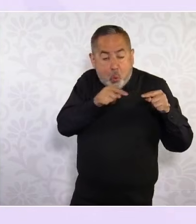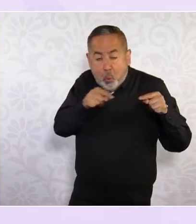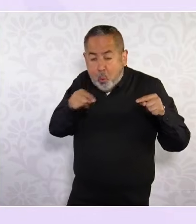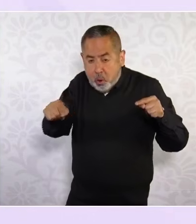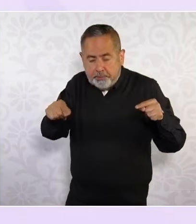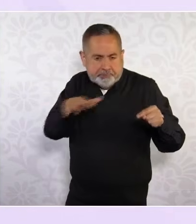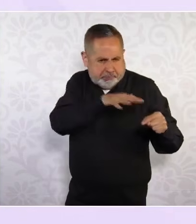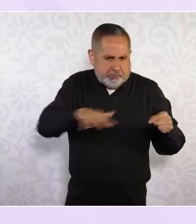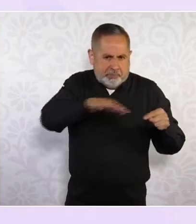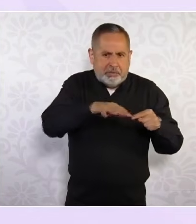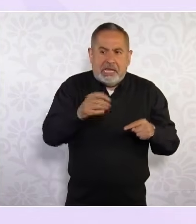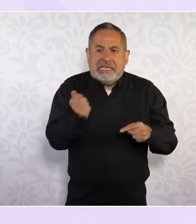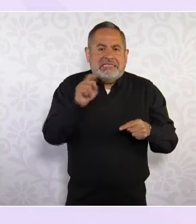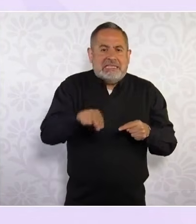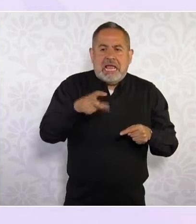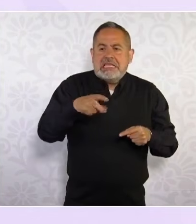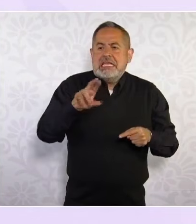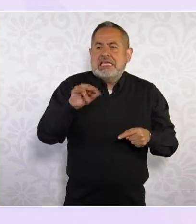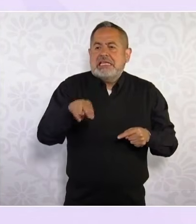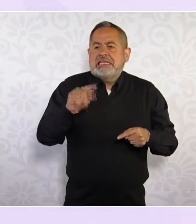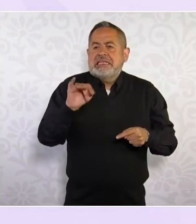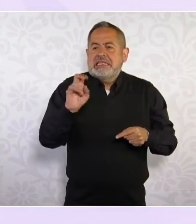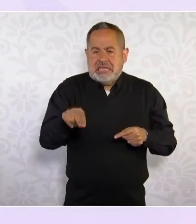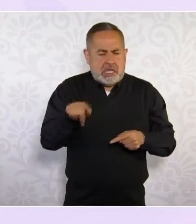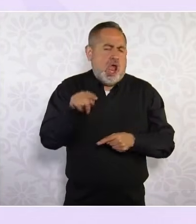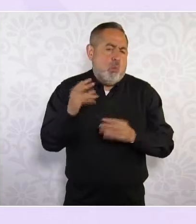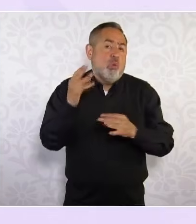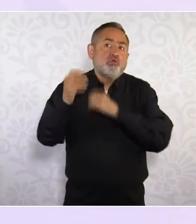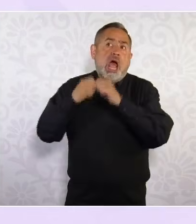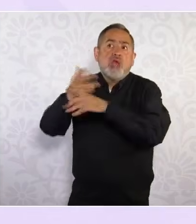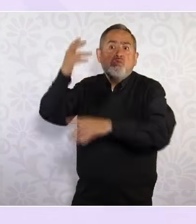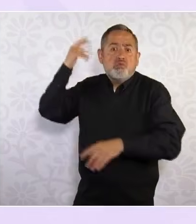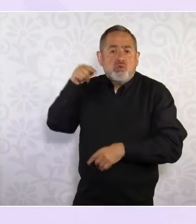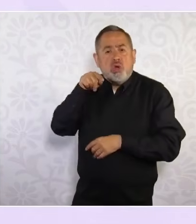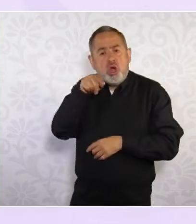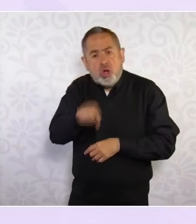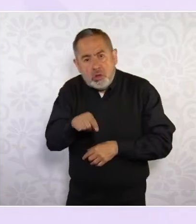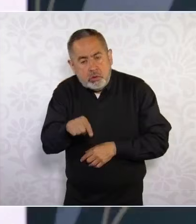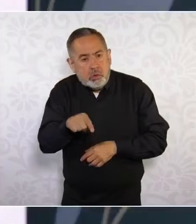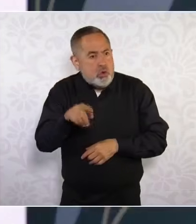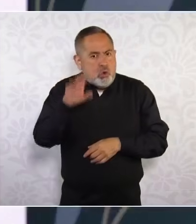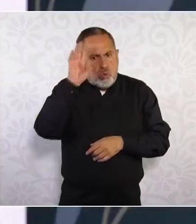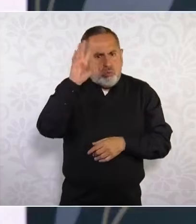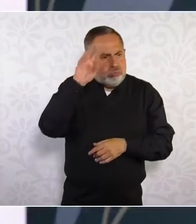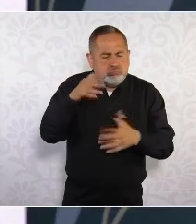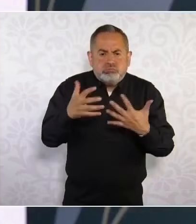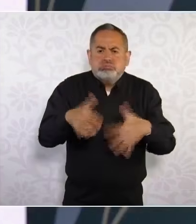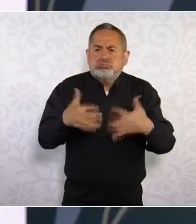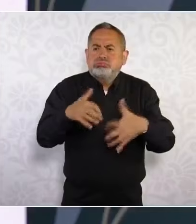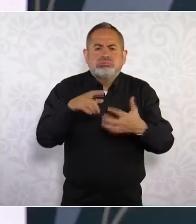San Quintín tiene muchísimos años que tiene esta producción